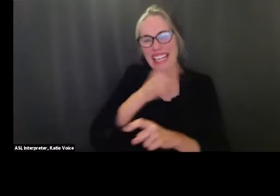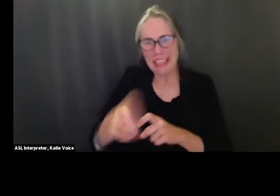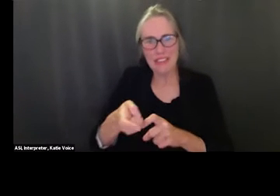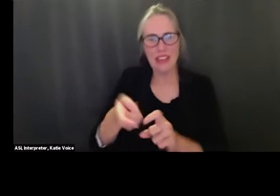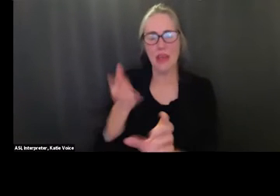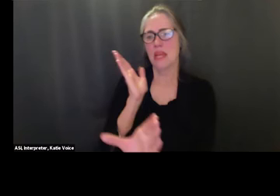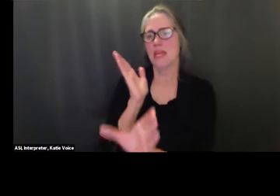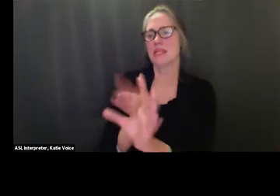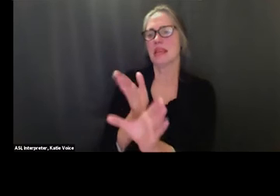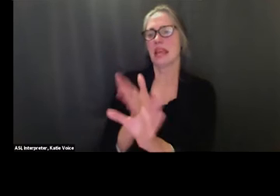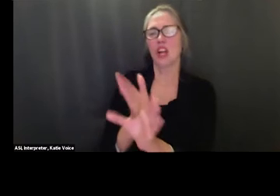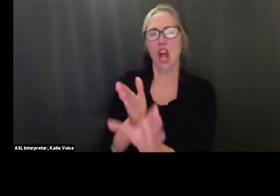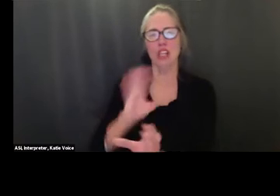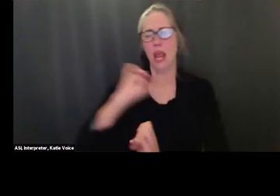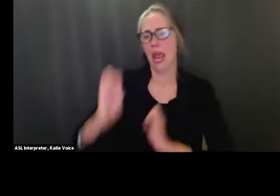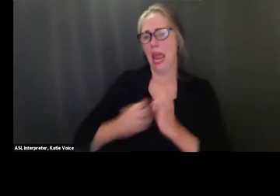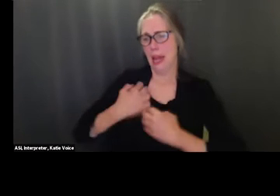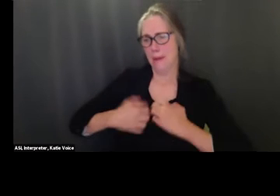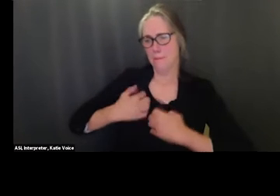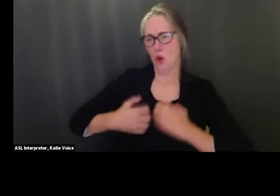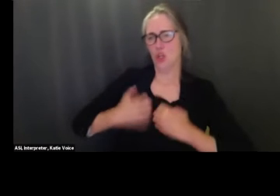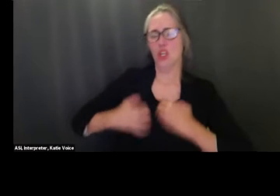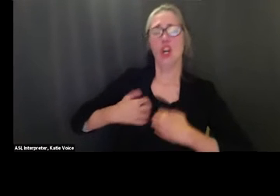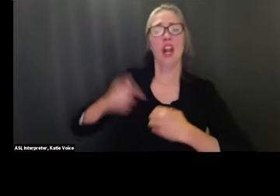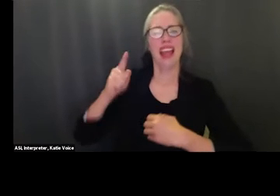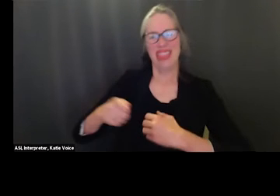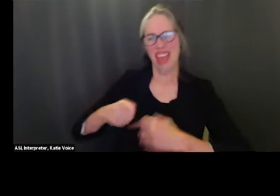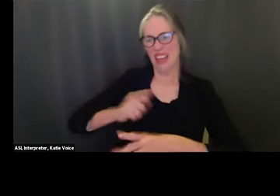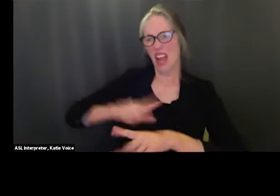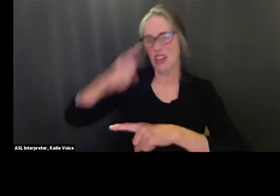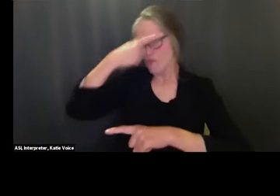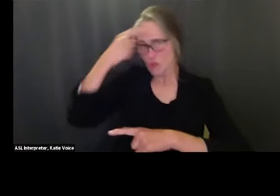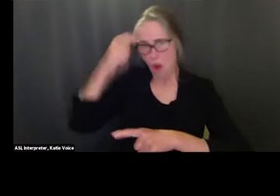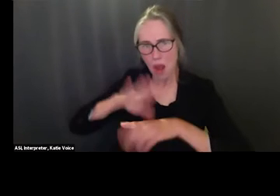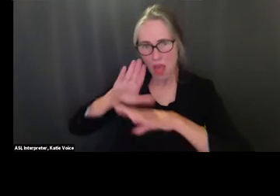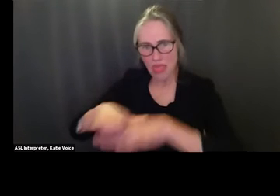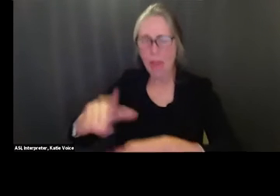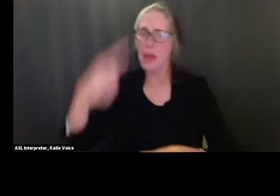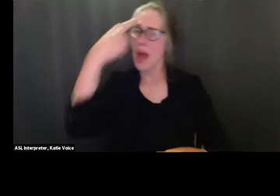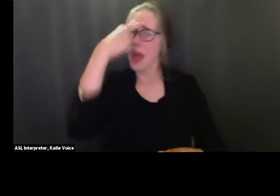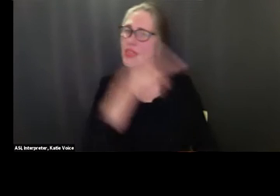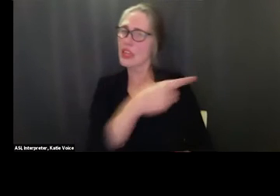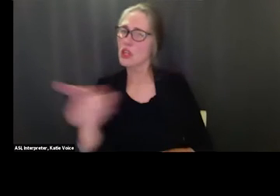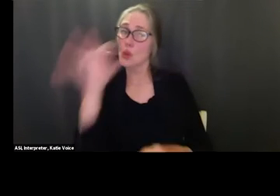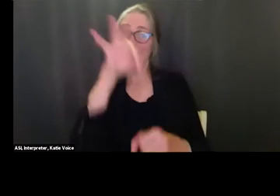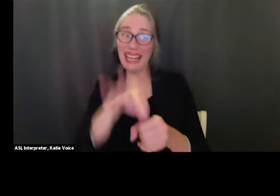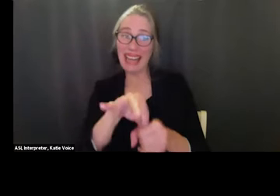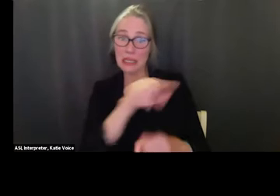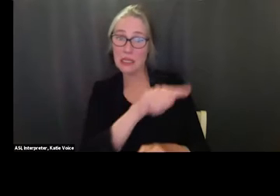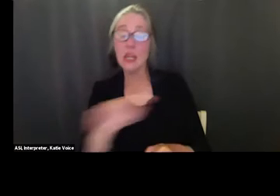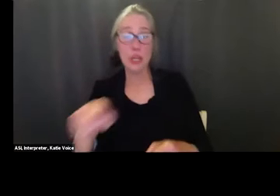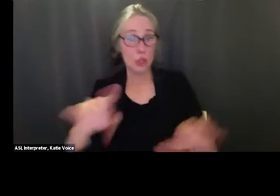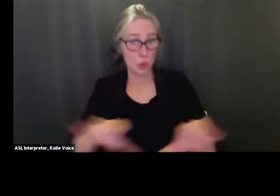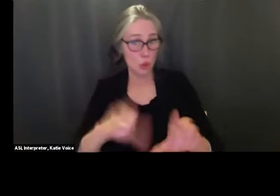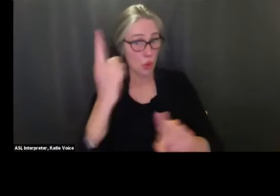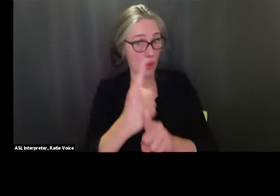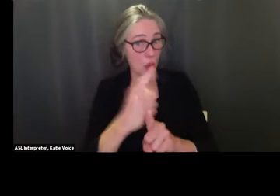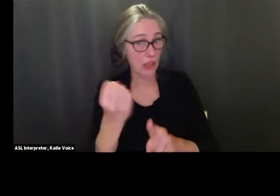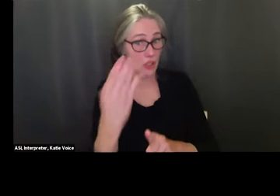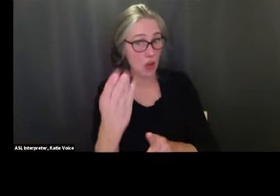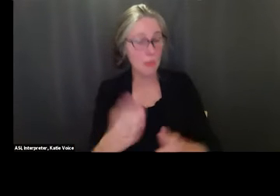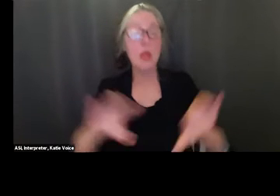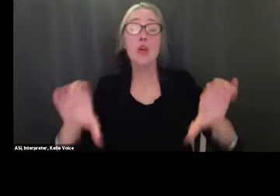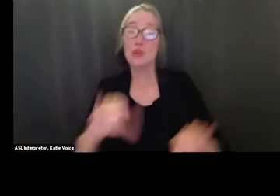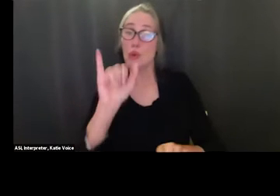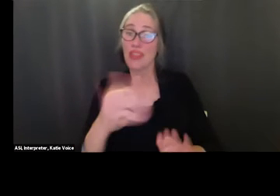carga psicológica de nuestros niños y les imploro hacer el trabajo que se les seleccionó para hacer y proteger a los estudiantes.